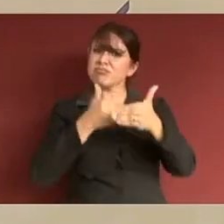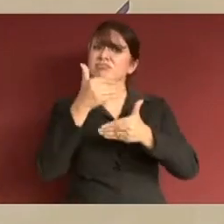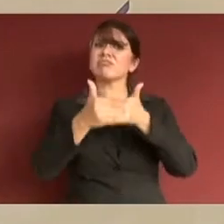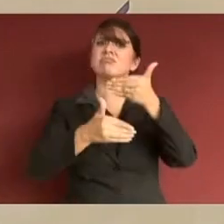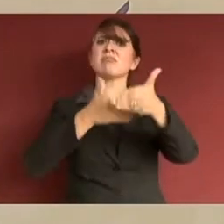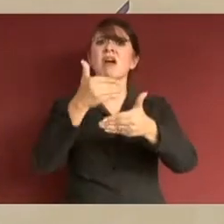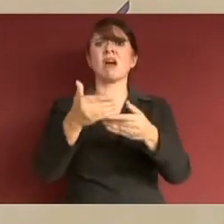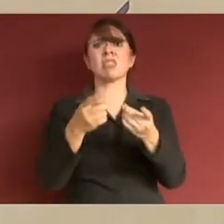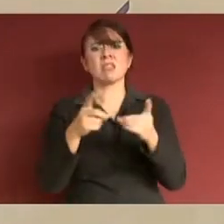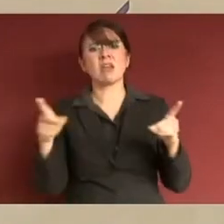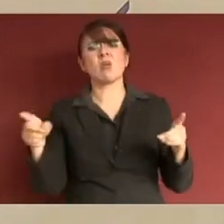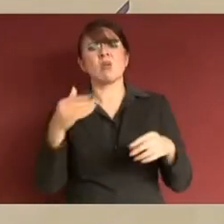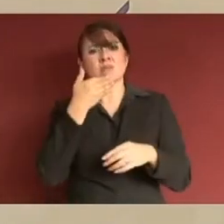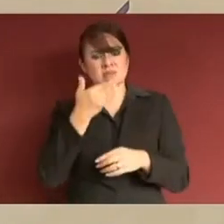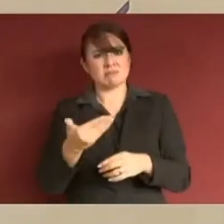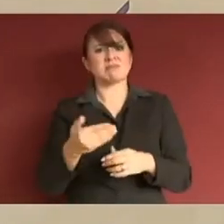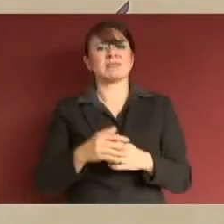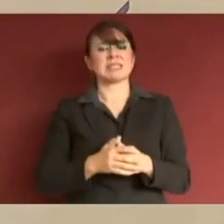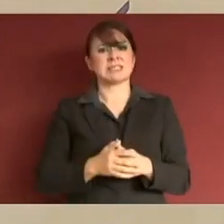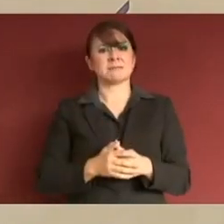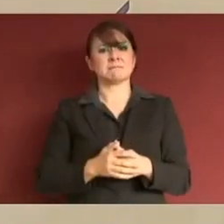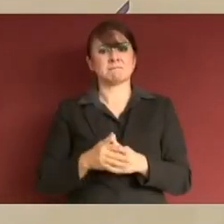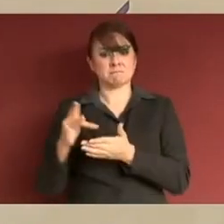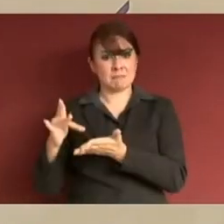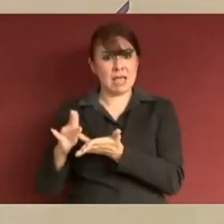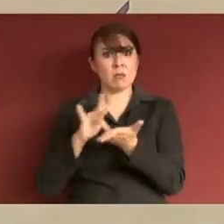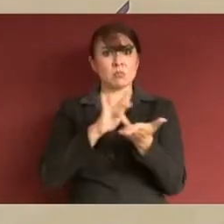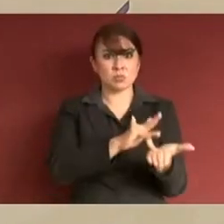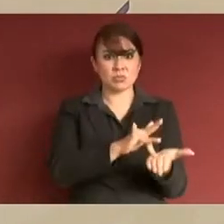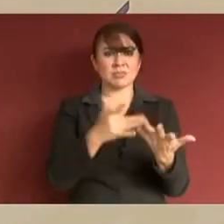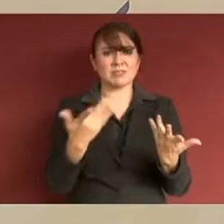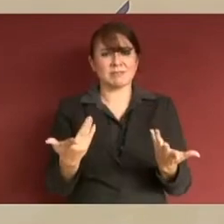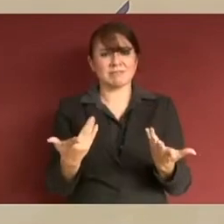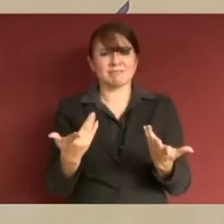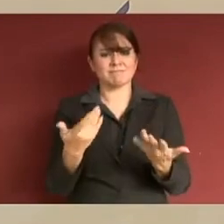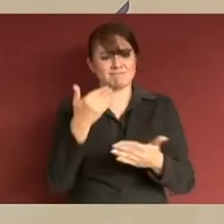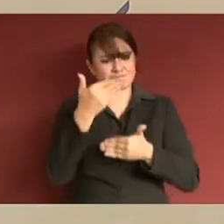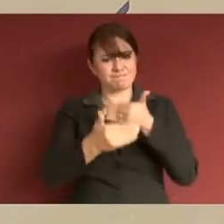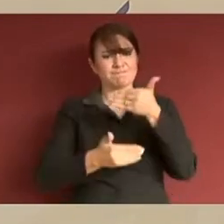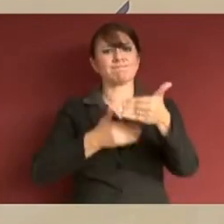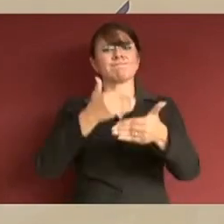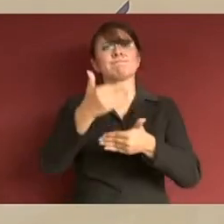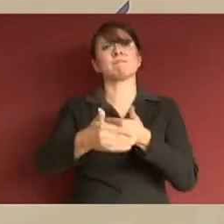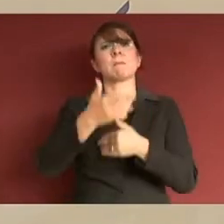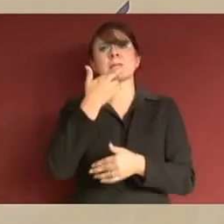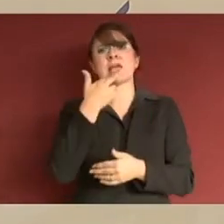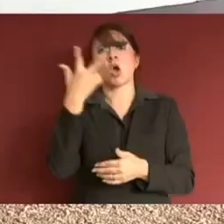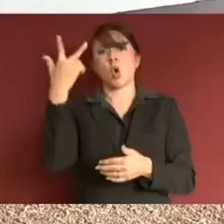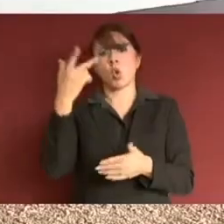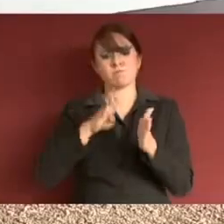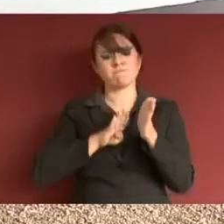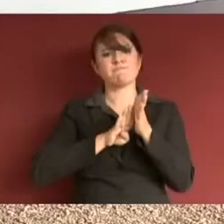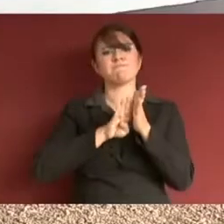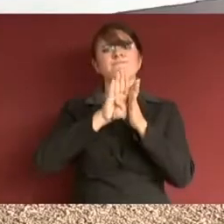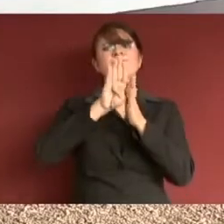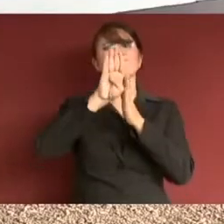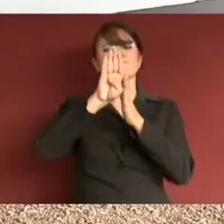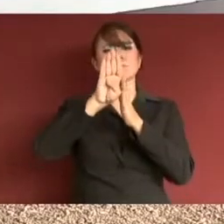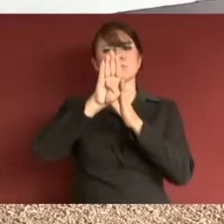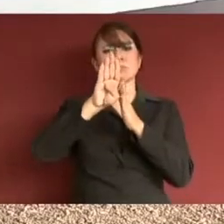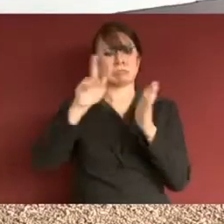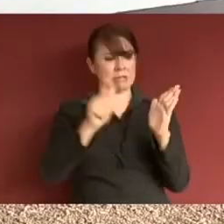apoyar para el progreso de México. Está en la